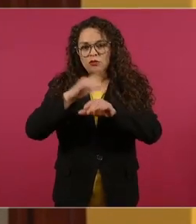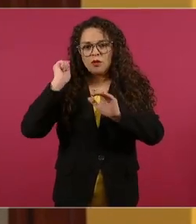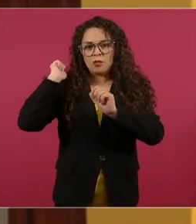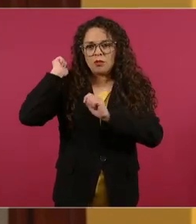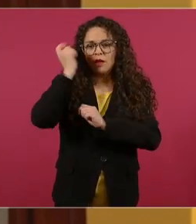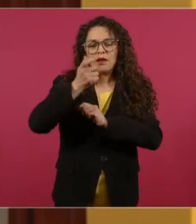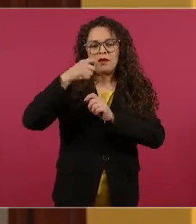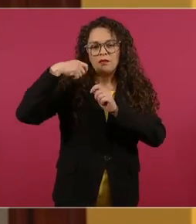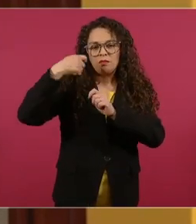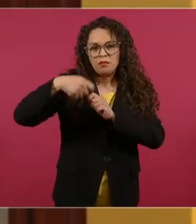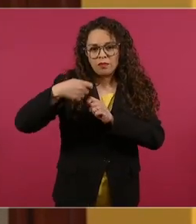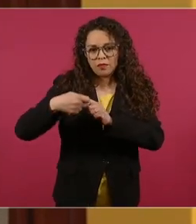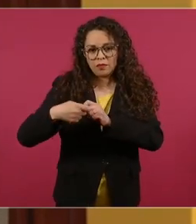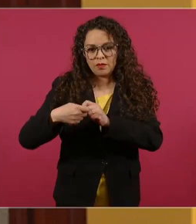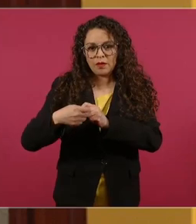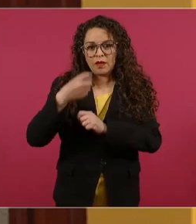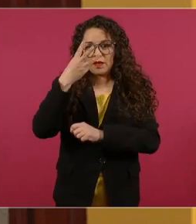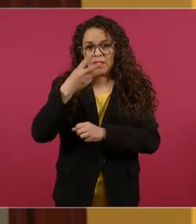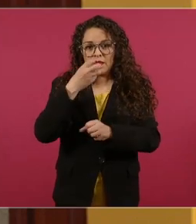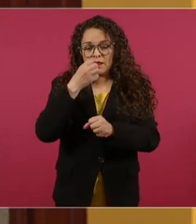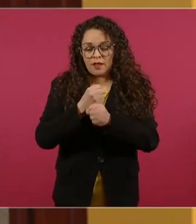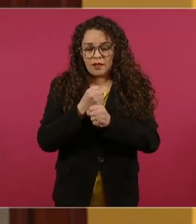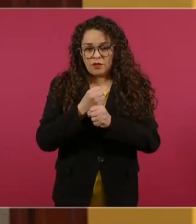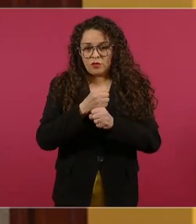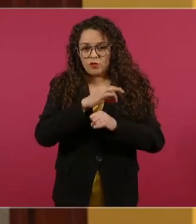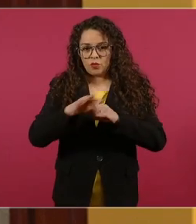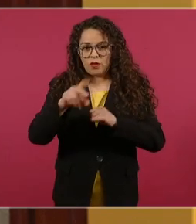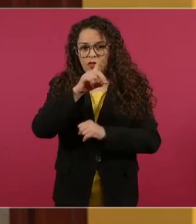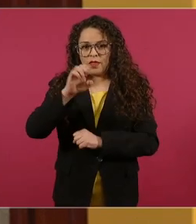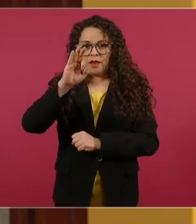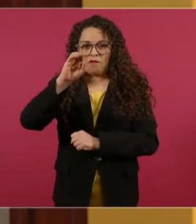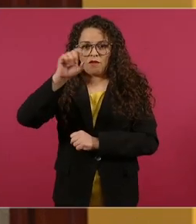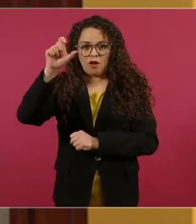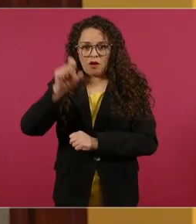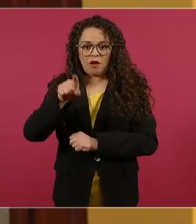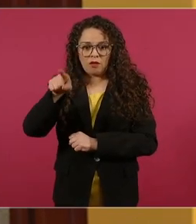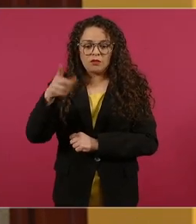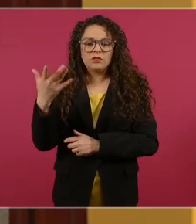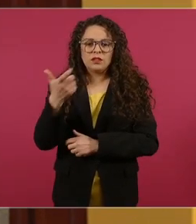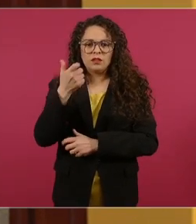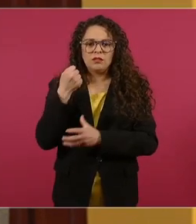en los tres últimos años de Fox fue en promedio de